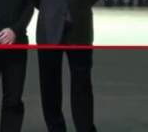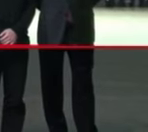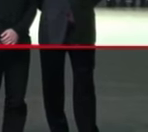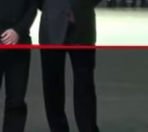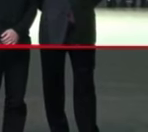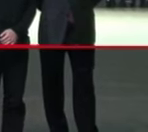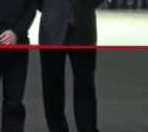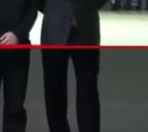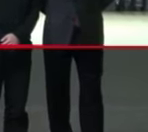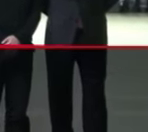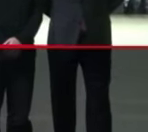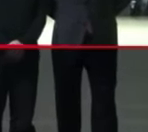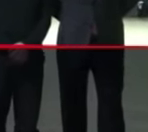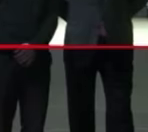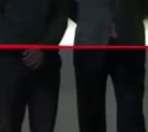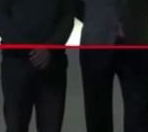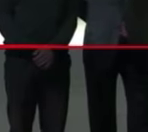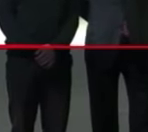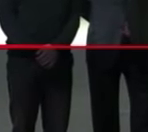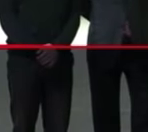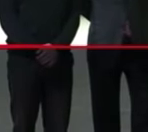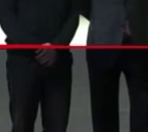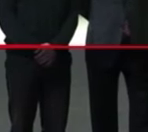deportivos de Medellín, las piscinas municipales de